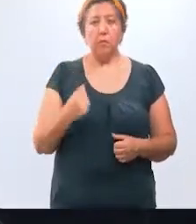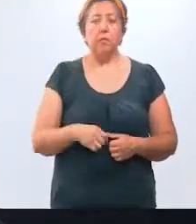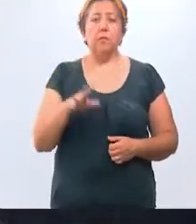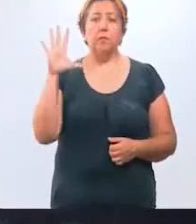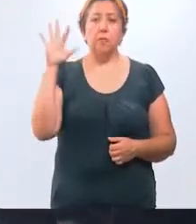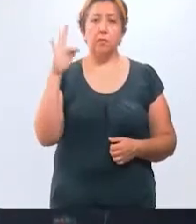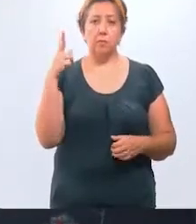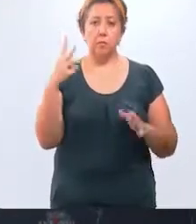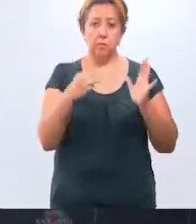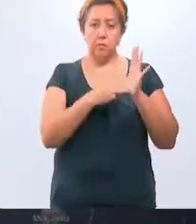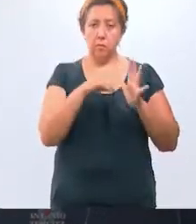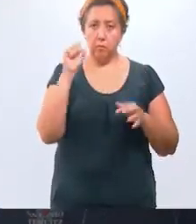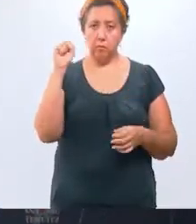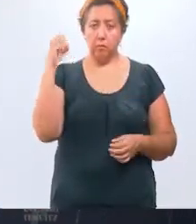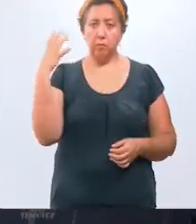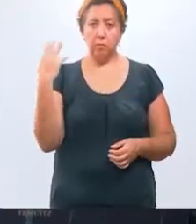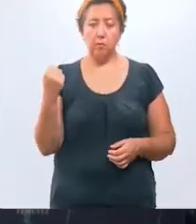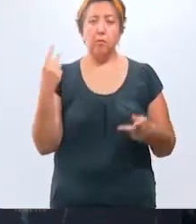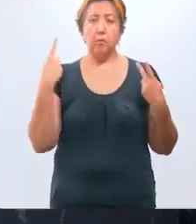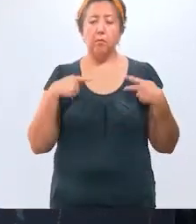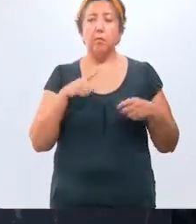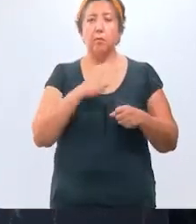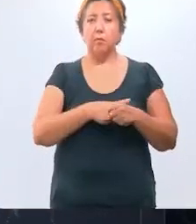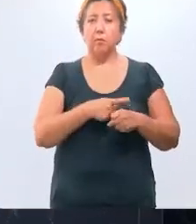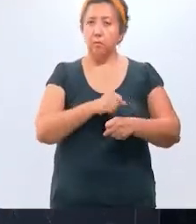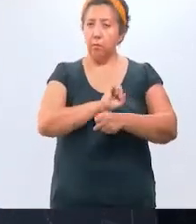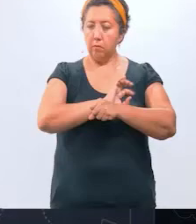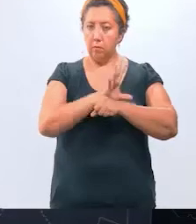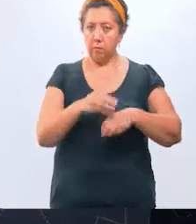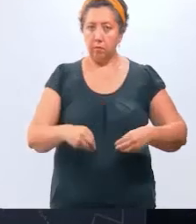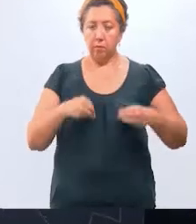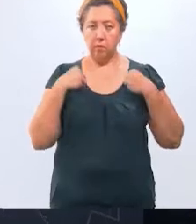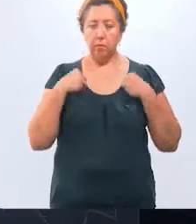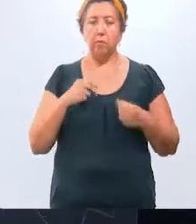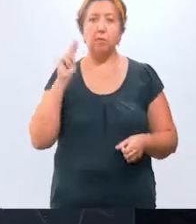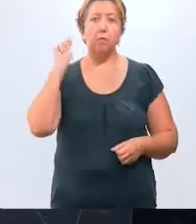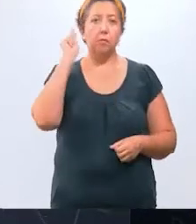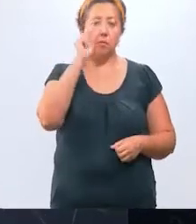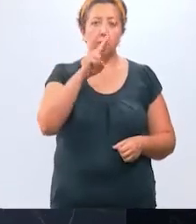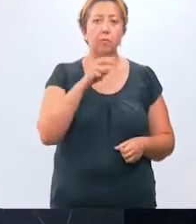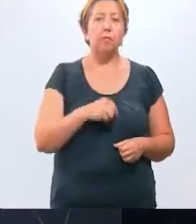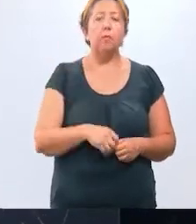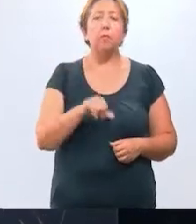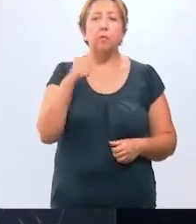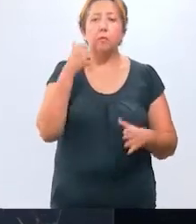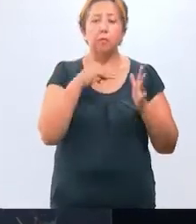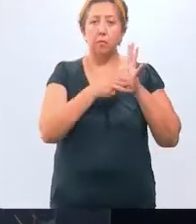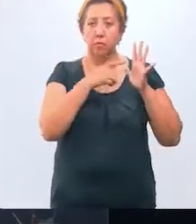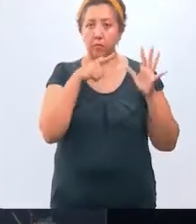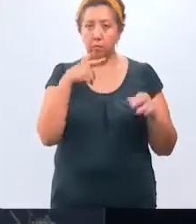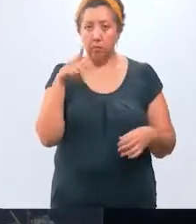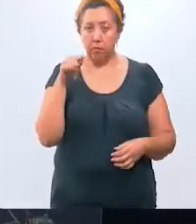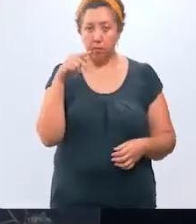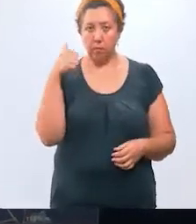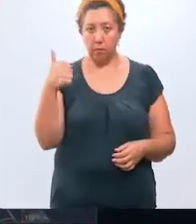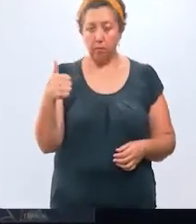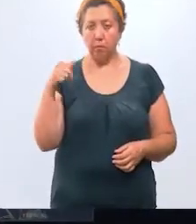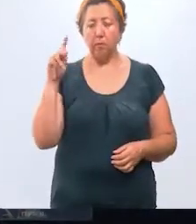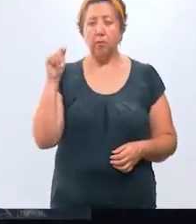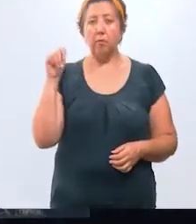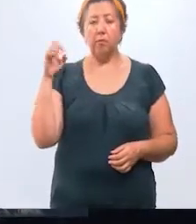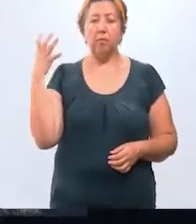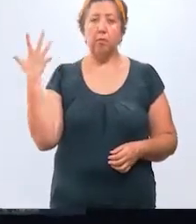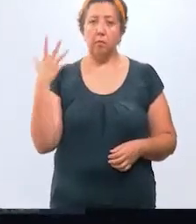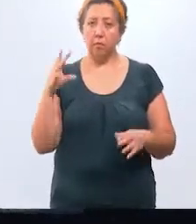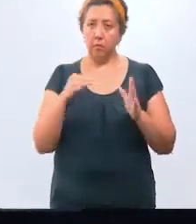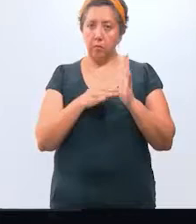diagnosticado 42.069 personas contagiadas del coronavirus, que viven en la zona norte 11.076, en la zona